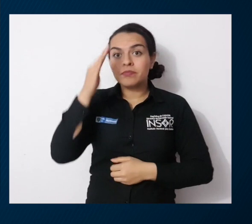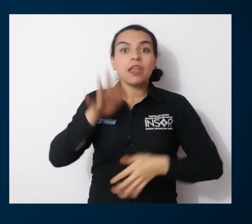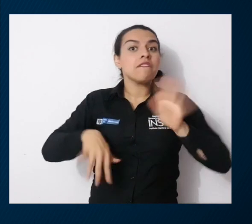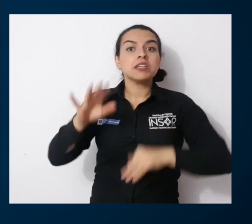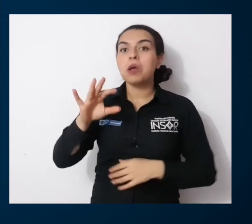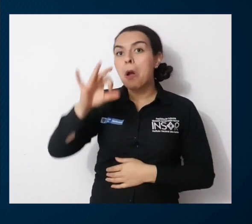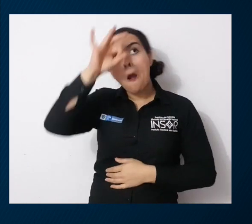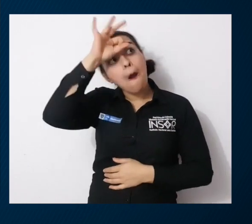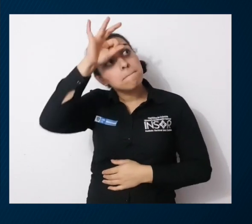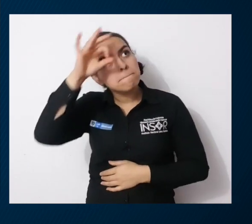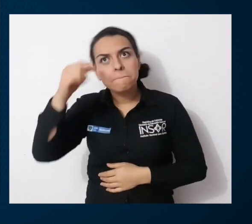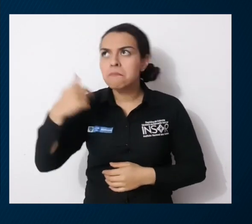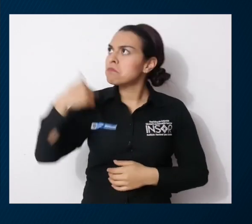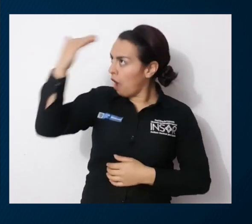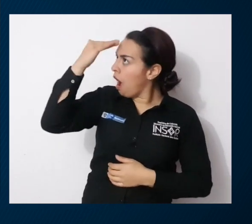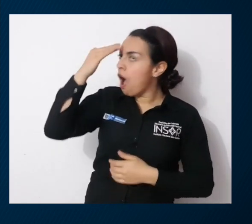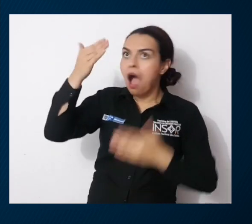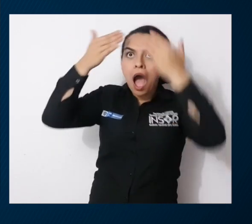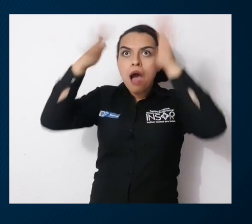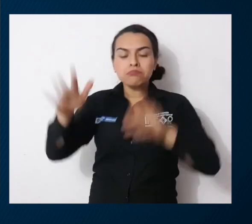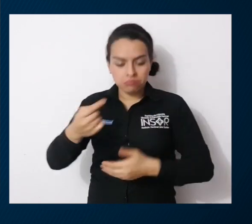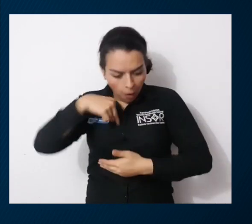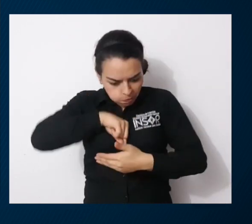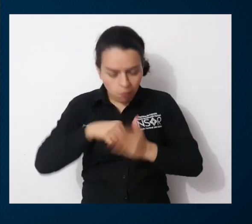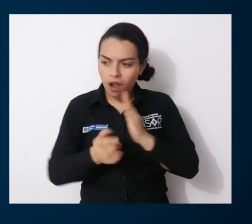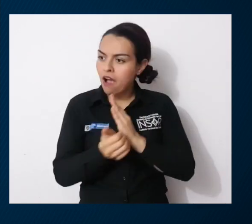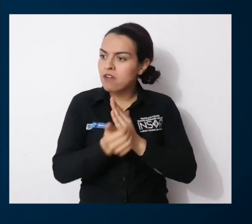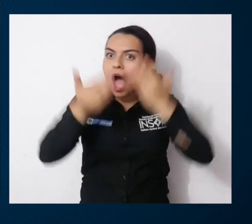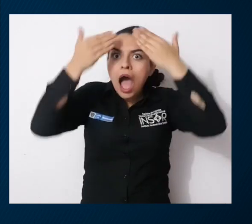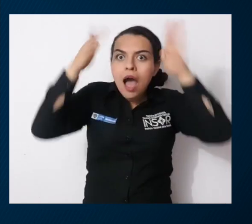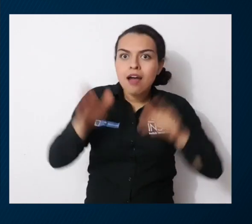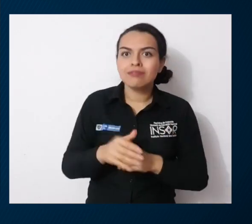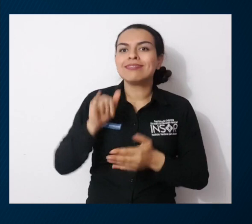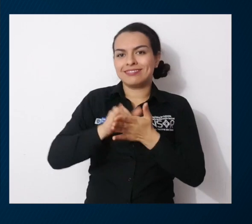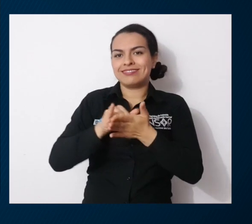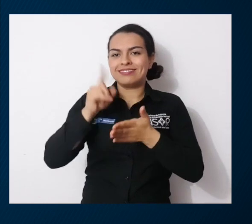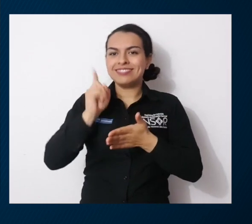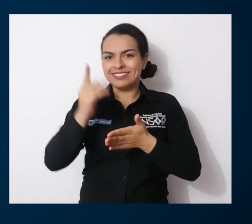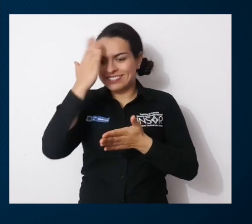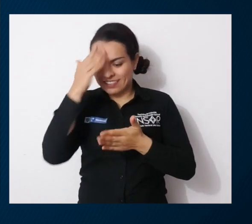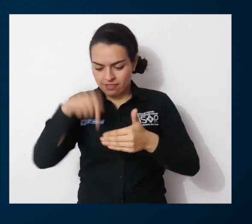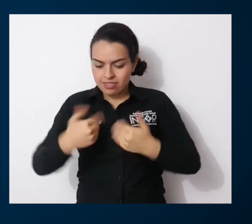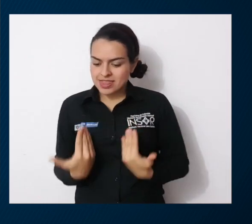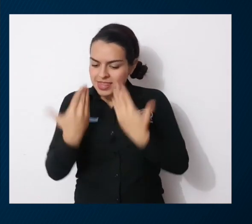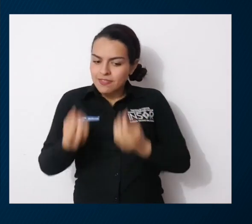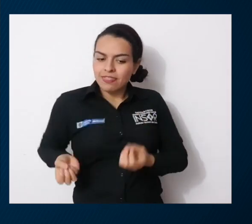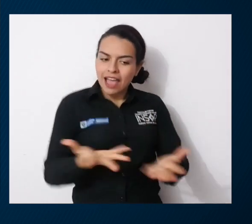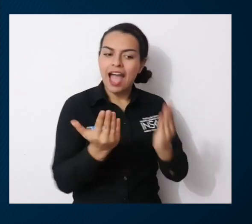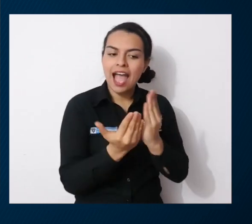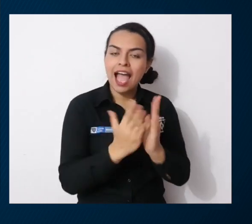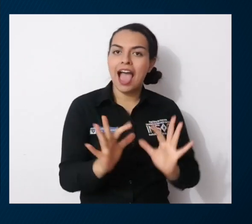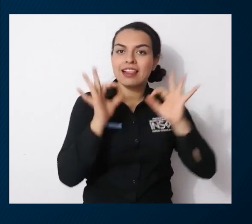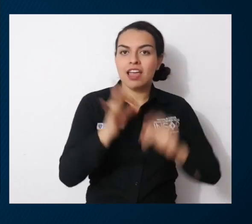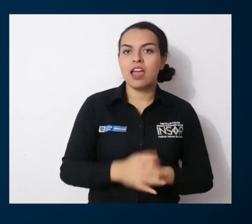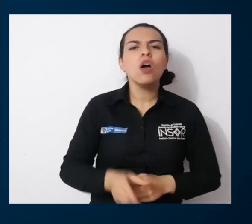sabemos, desconocemos lo que tenemos interiormente con las capacidades para desarrollar una enseñabilidad de calidad, porque estamos en una zona de confort que